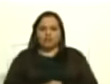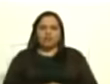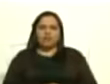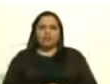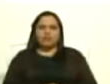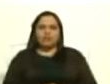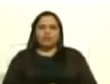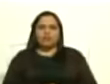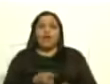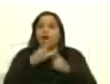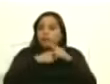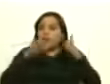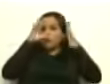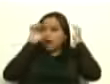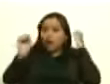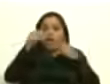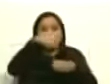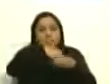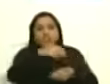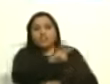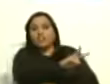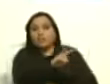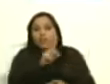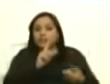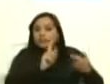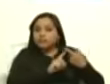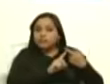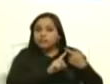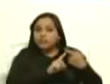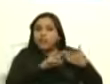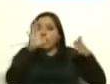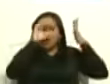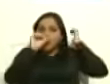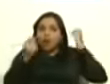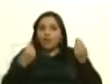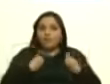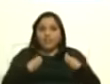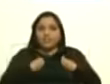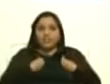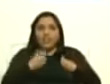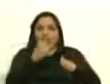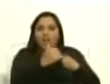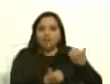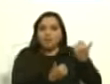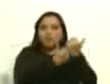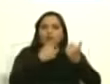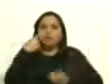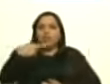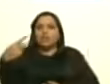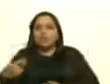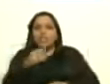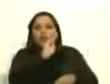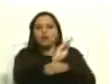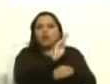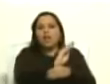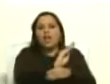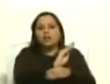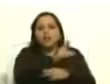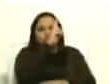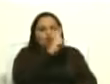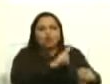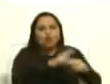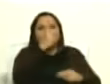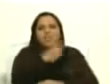Pero sus embajadores están en Venezuela, sus embajadores viven y son favorecidos por la política de inmunidad y privilegio que deben gozar